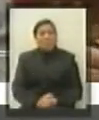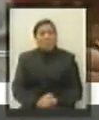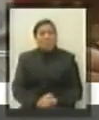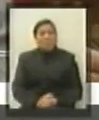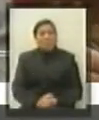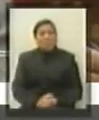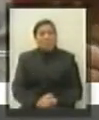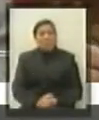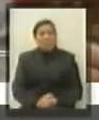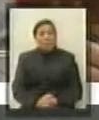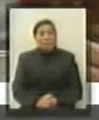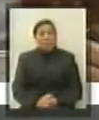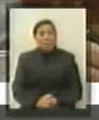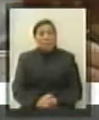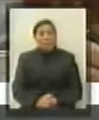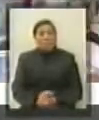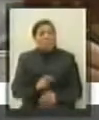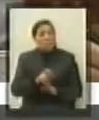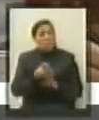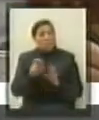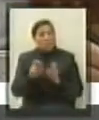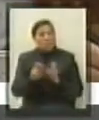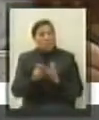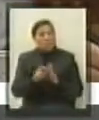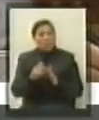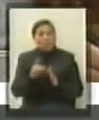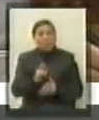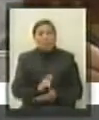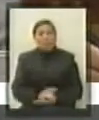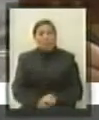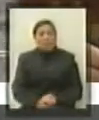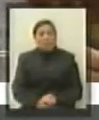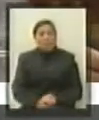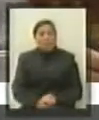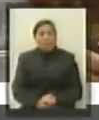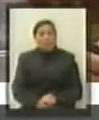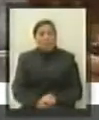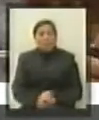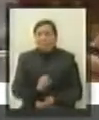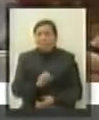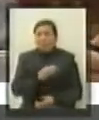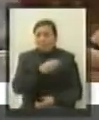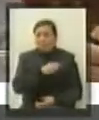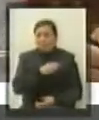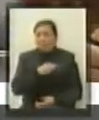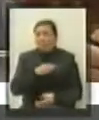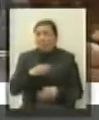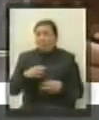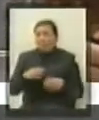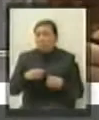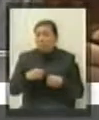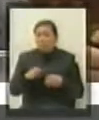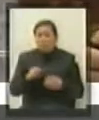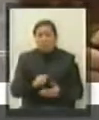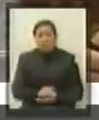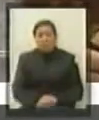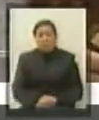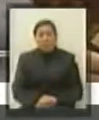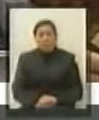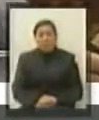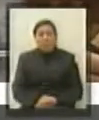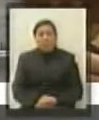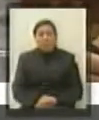generar de emergencia un proyecto de decreto de urgencia, al día siguiente en el Consejo de Ministros aprobarlo, hacer